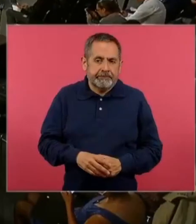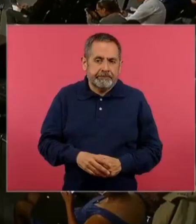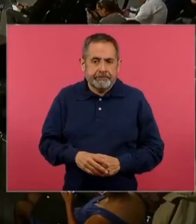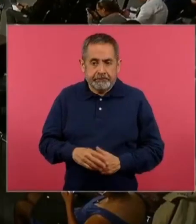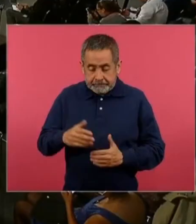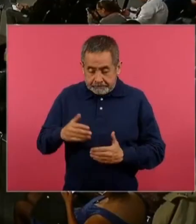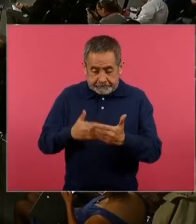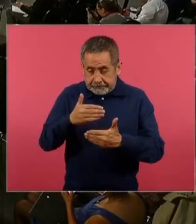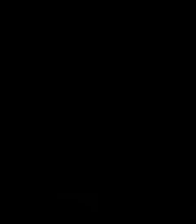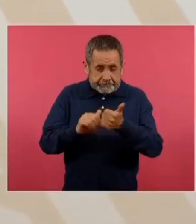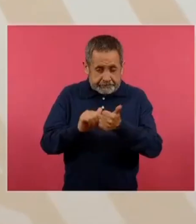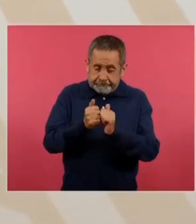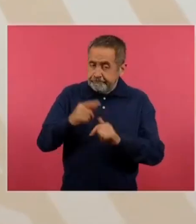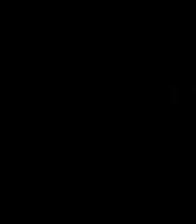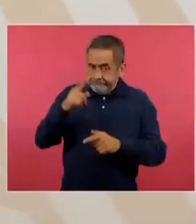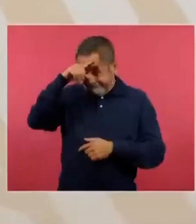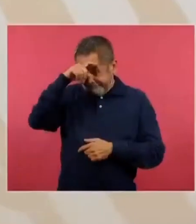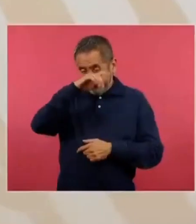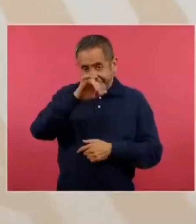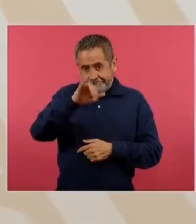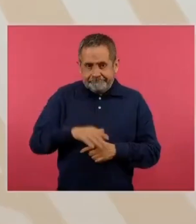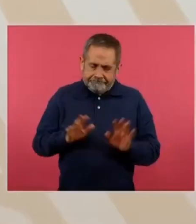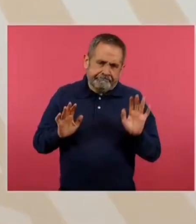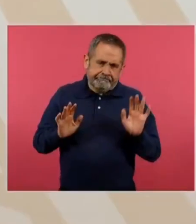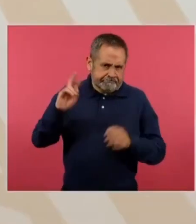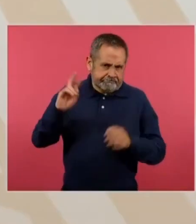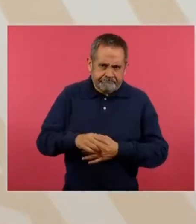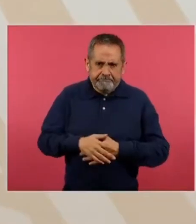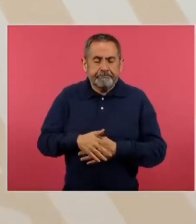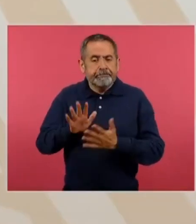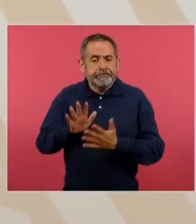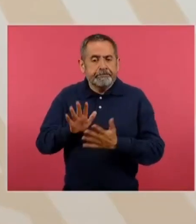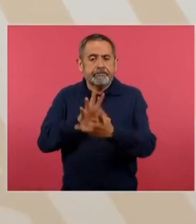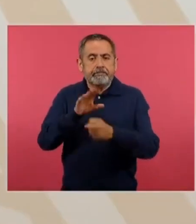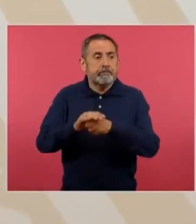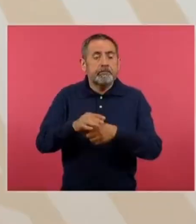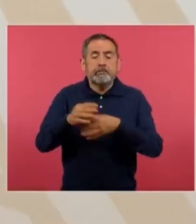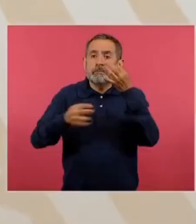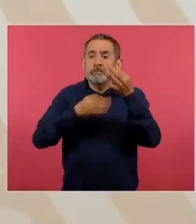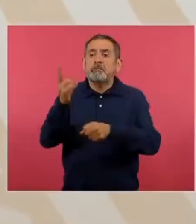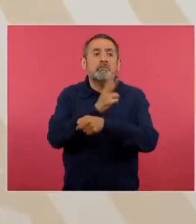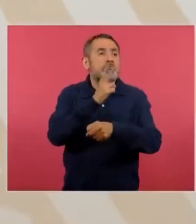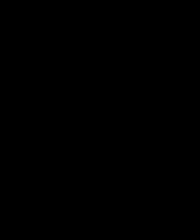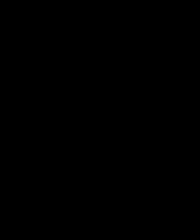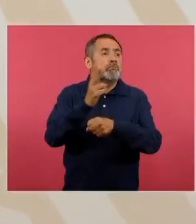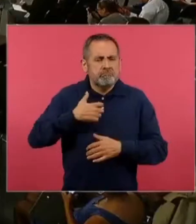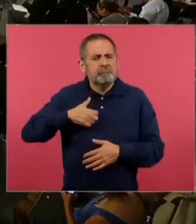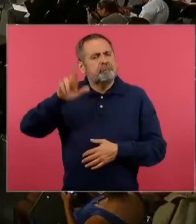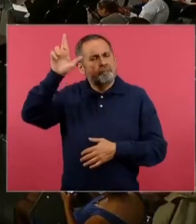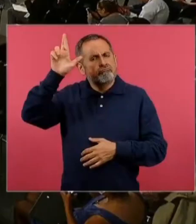fue complicado, no he de negarlo. Participé de una convocatoria, bien se comentaba